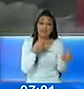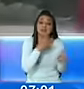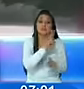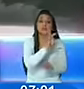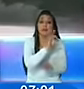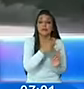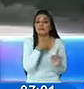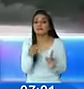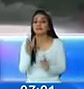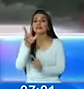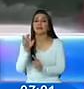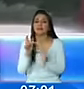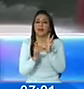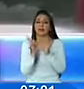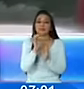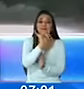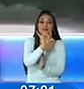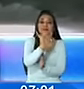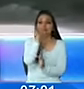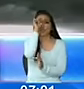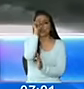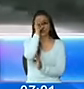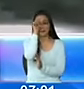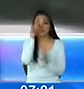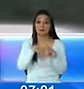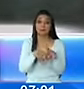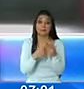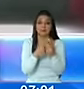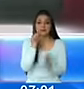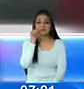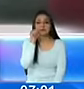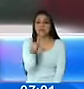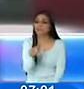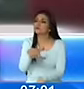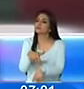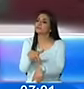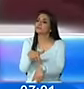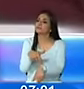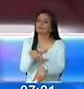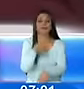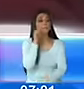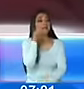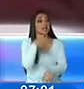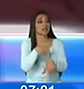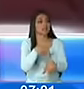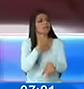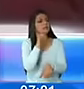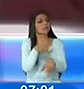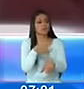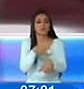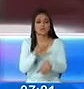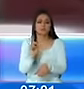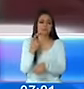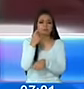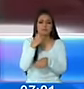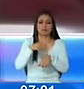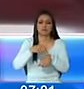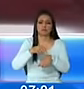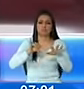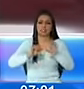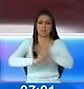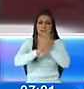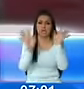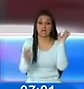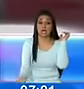de abril, es decir, todo este fin de semana. Esto iniciará el día de mañana, ¿a qué hora? Mañana inicia a primera hora de la mañana y